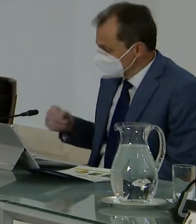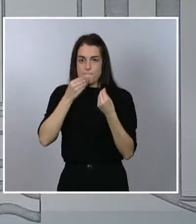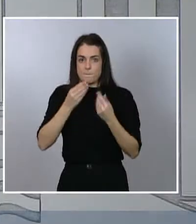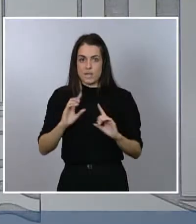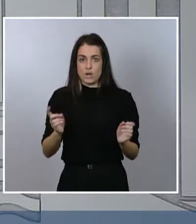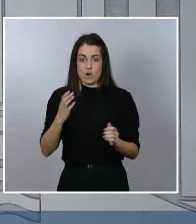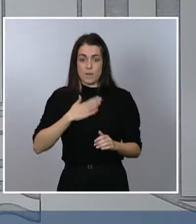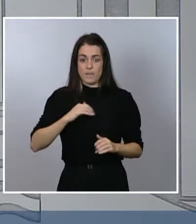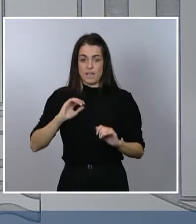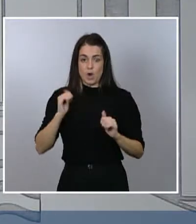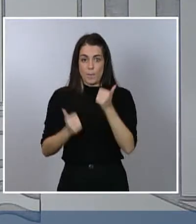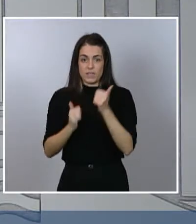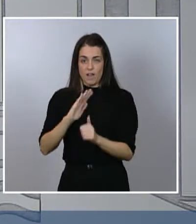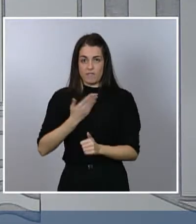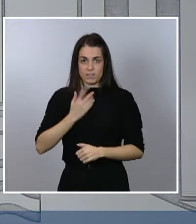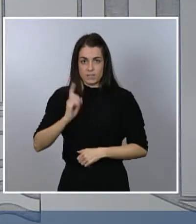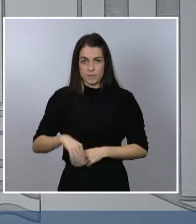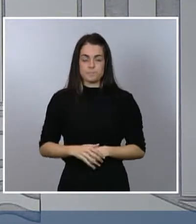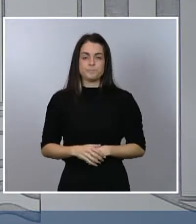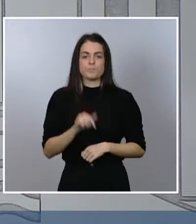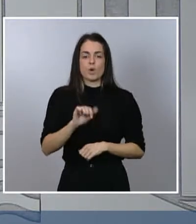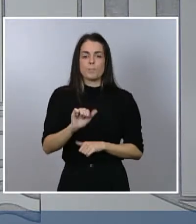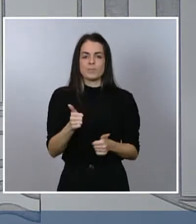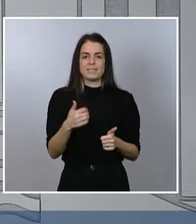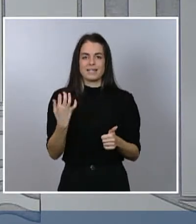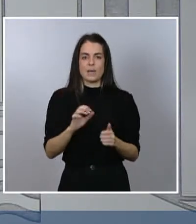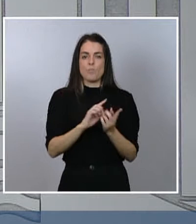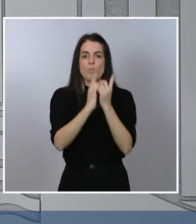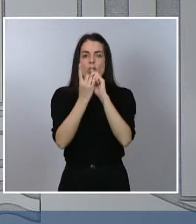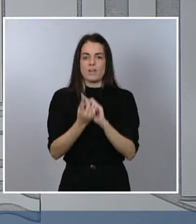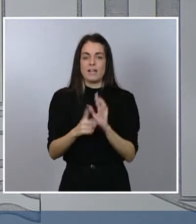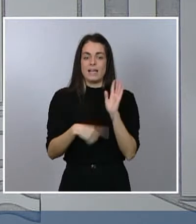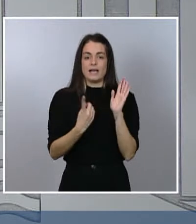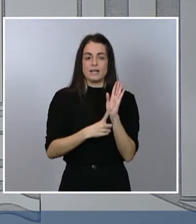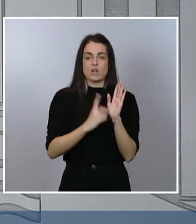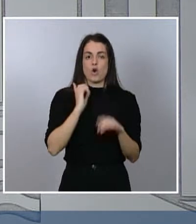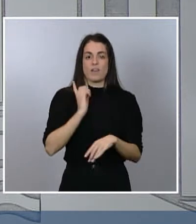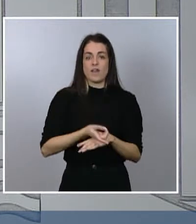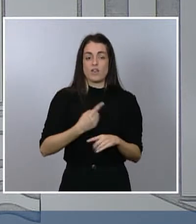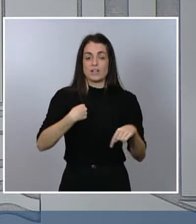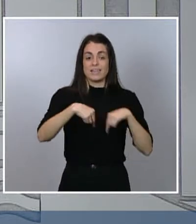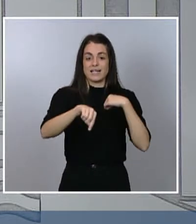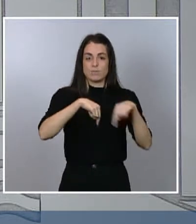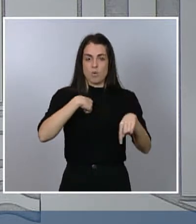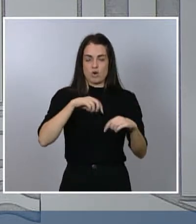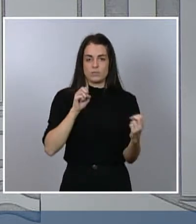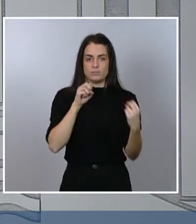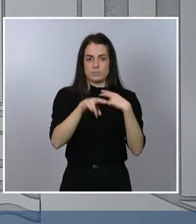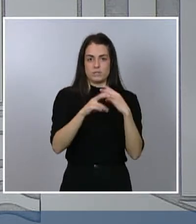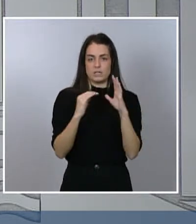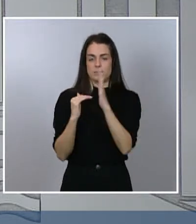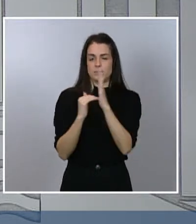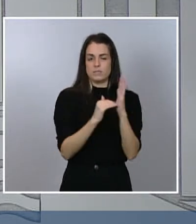pública. Aprobamos hoy una modificación de la Ley de Ordenación de los Transportes Terrestres justamente para incorporar